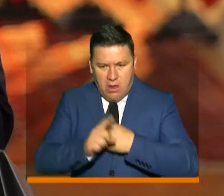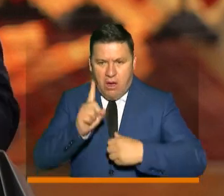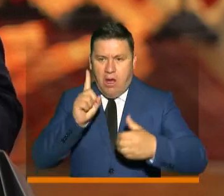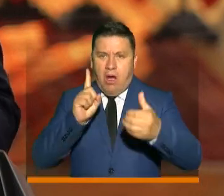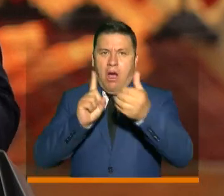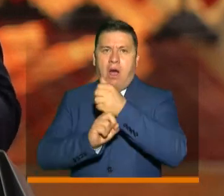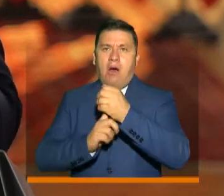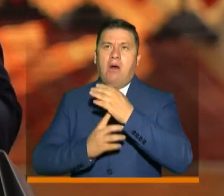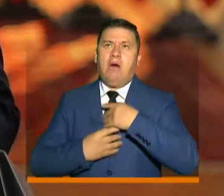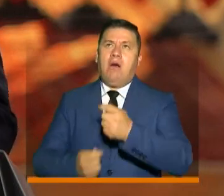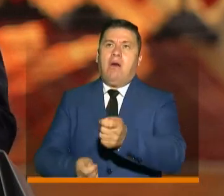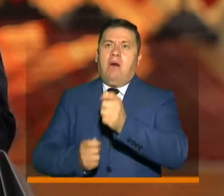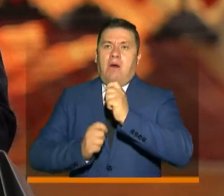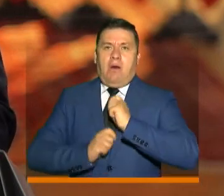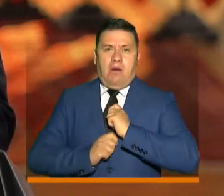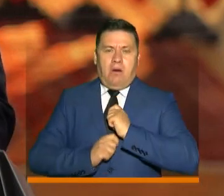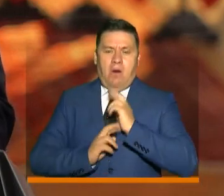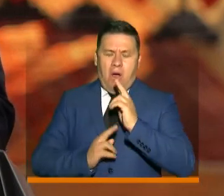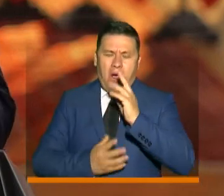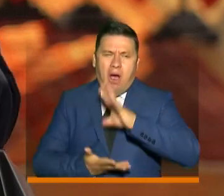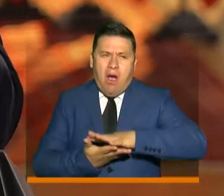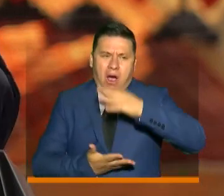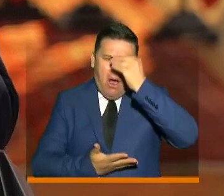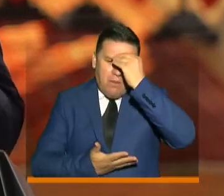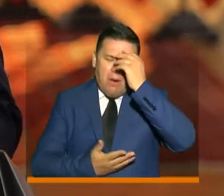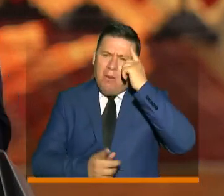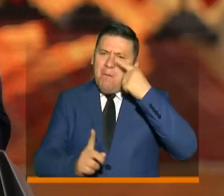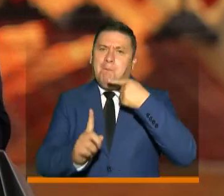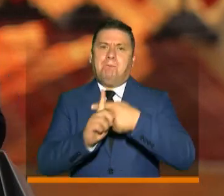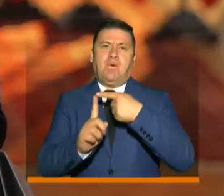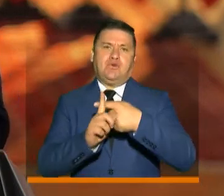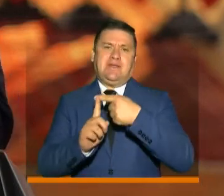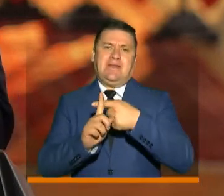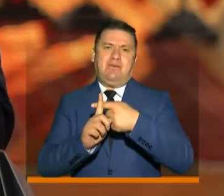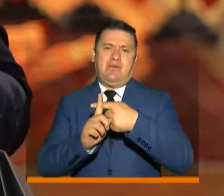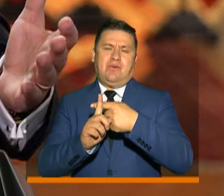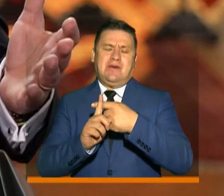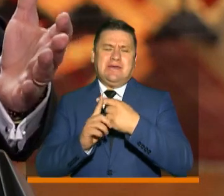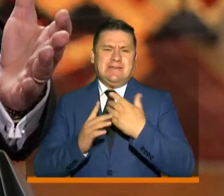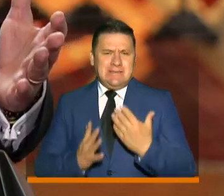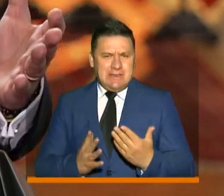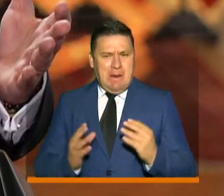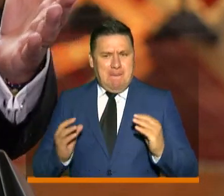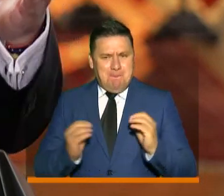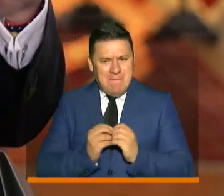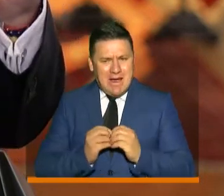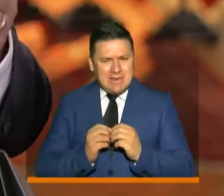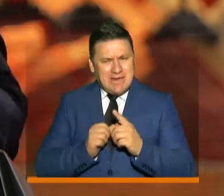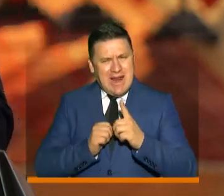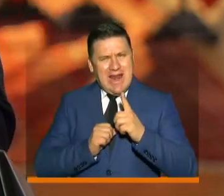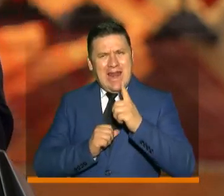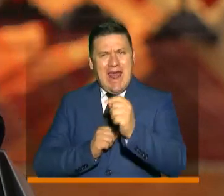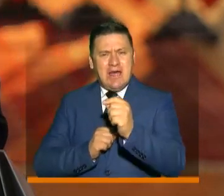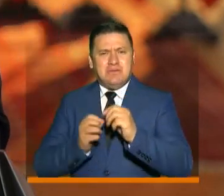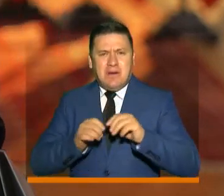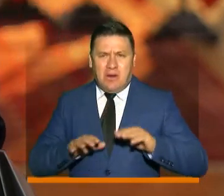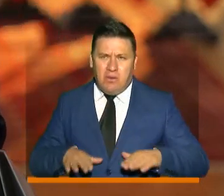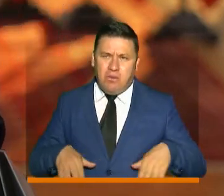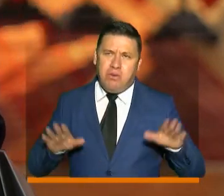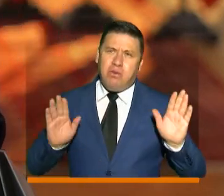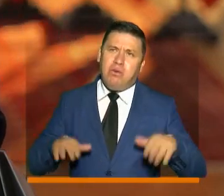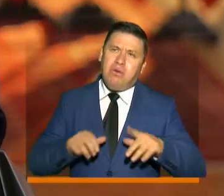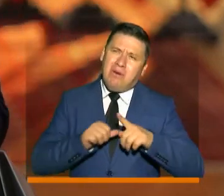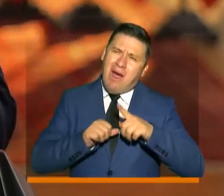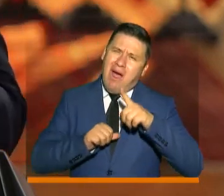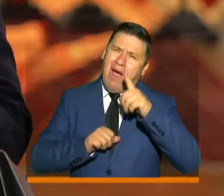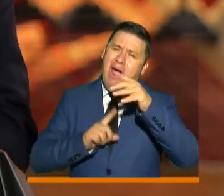las lecciones y el optimismo para encarar la incertidumbre y llegar más lejos volar más alto